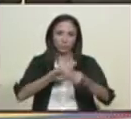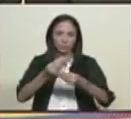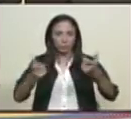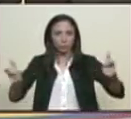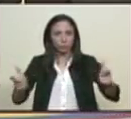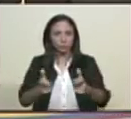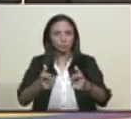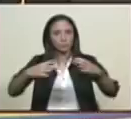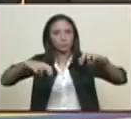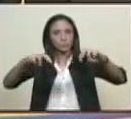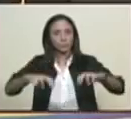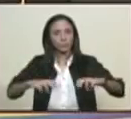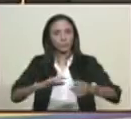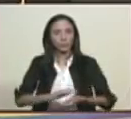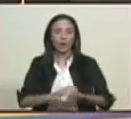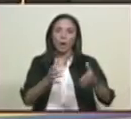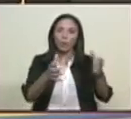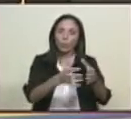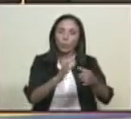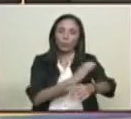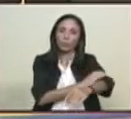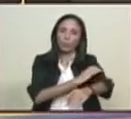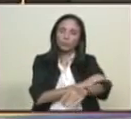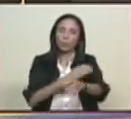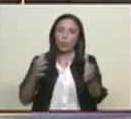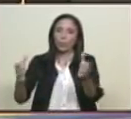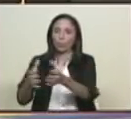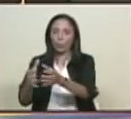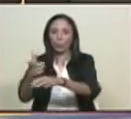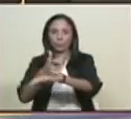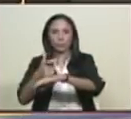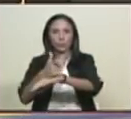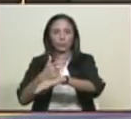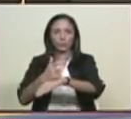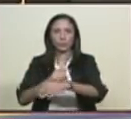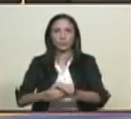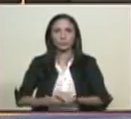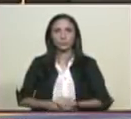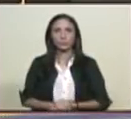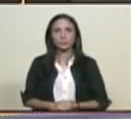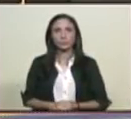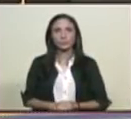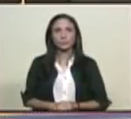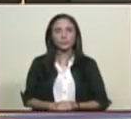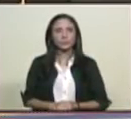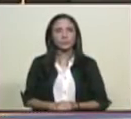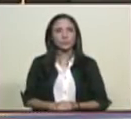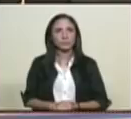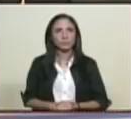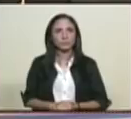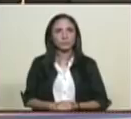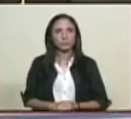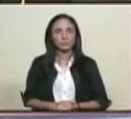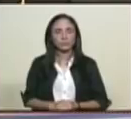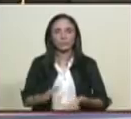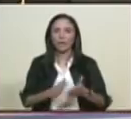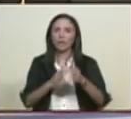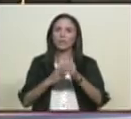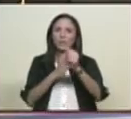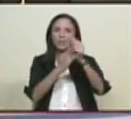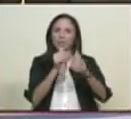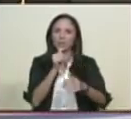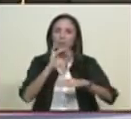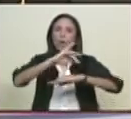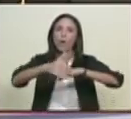entre la delegación de la oposición venezolana y la delegación de nuestro país, presidida por el doctor